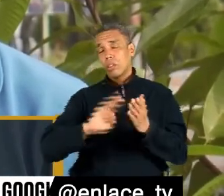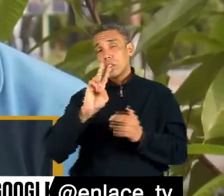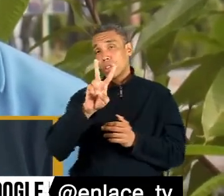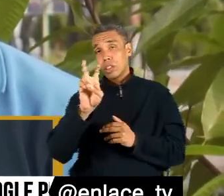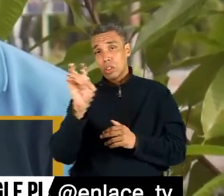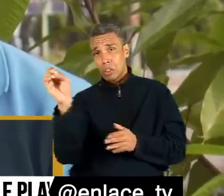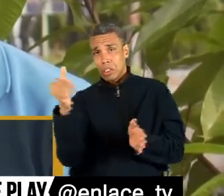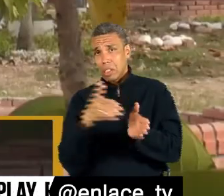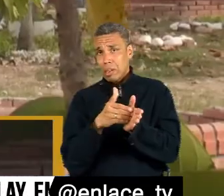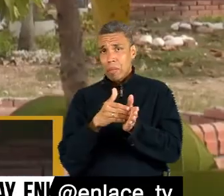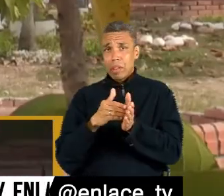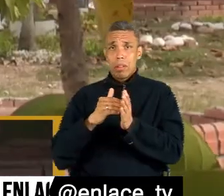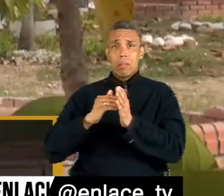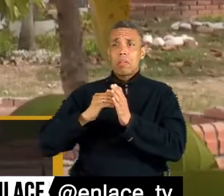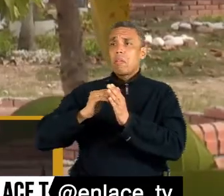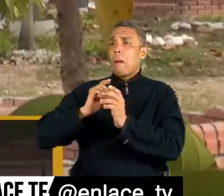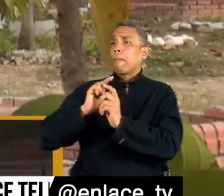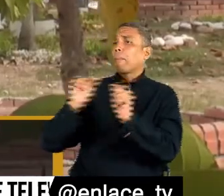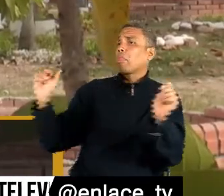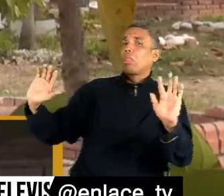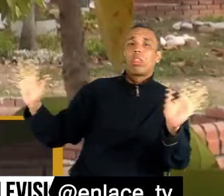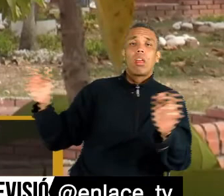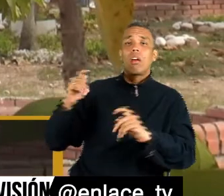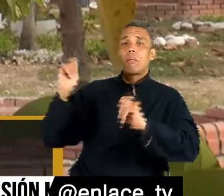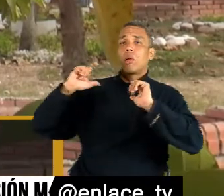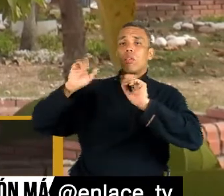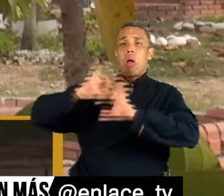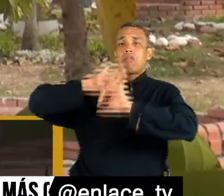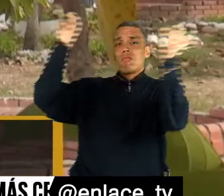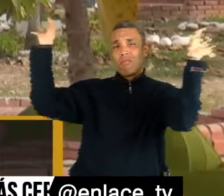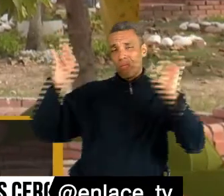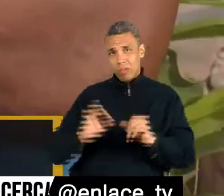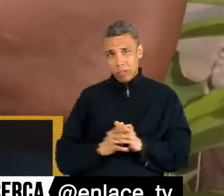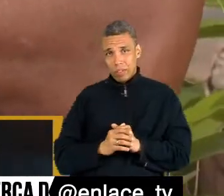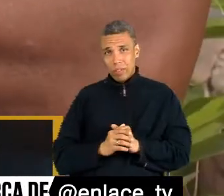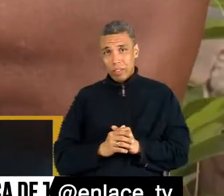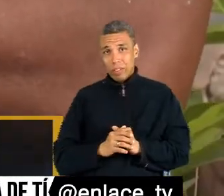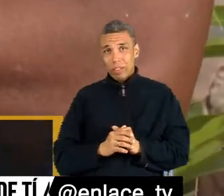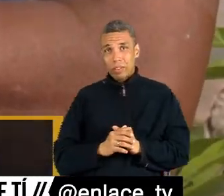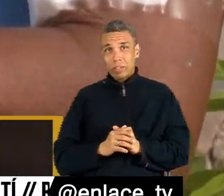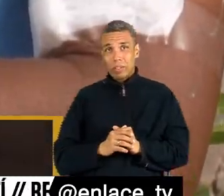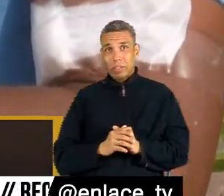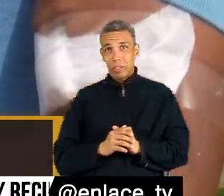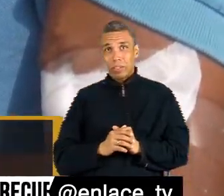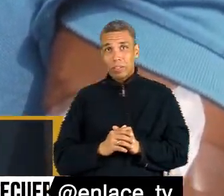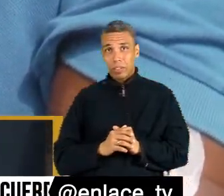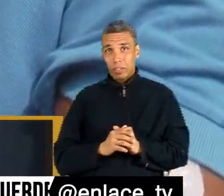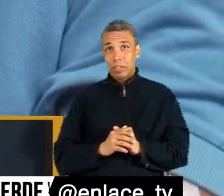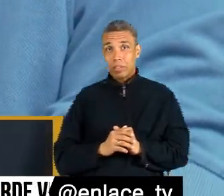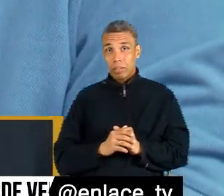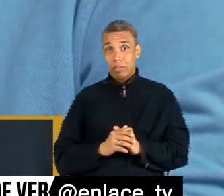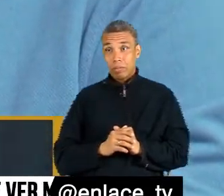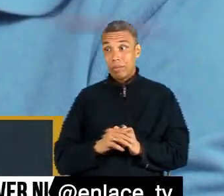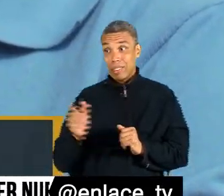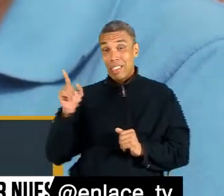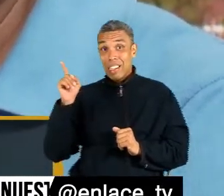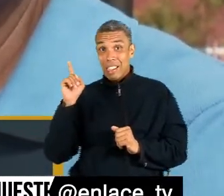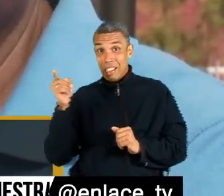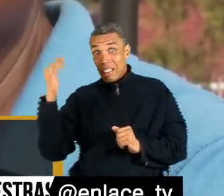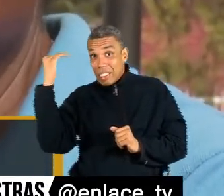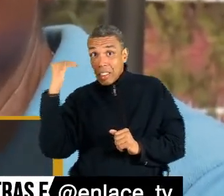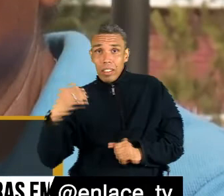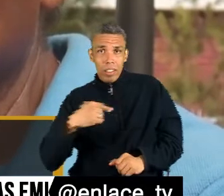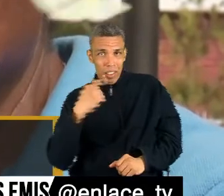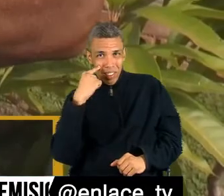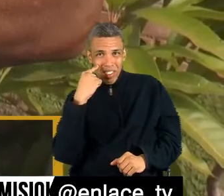estoy recibiendo nada. Día de por medio debe recibir tratamiento de diálisis que se le brinda entre las 10 de la noche y las 2 de la mañana. Un infarto lo sorprendió